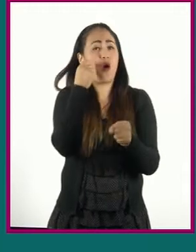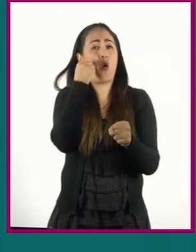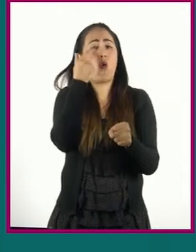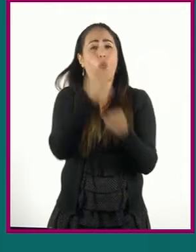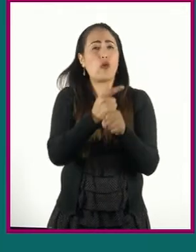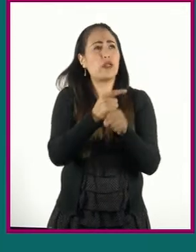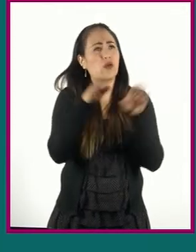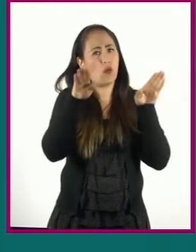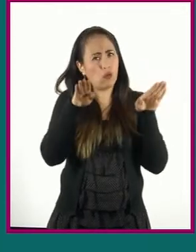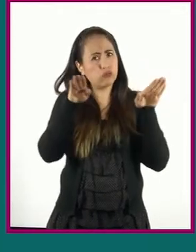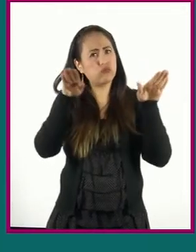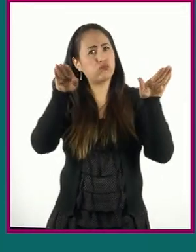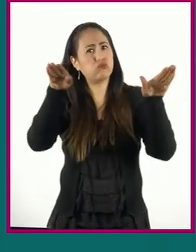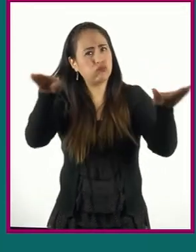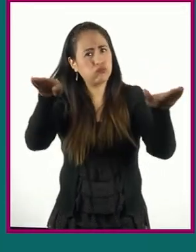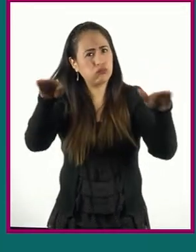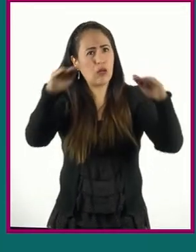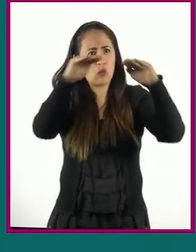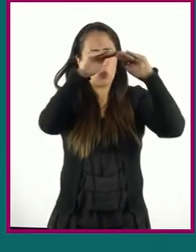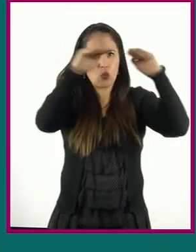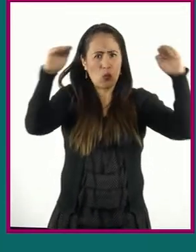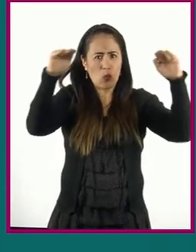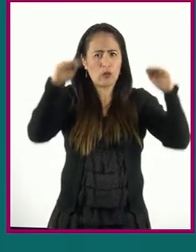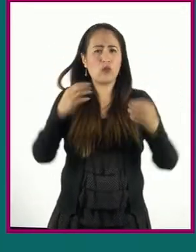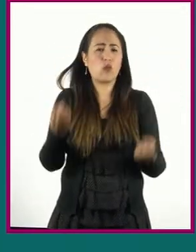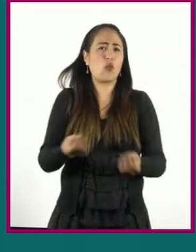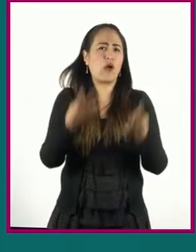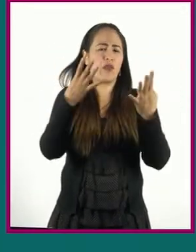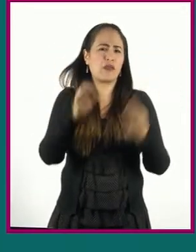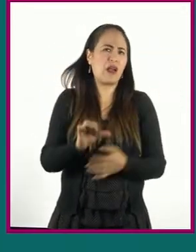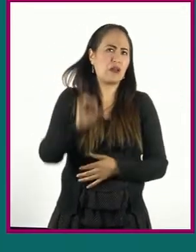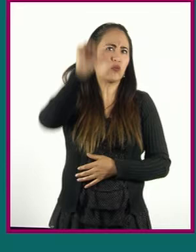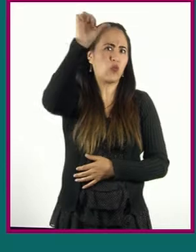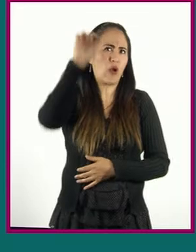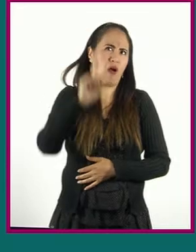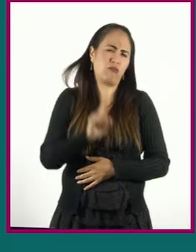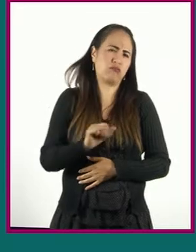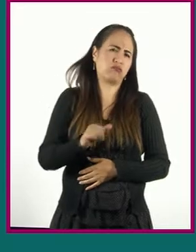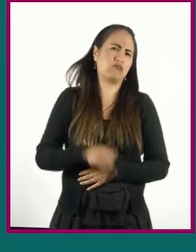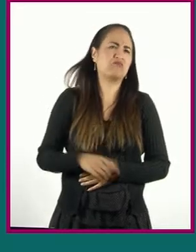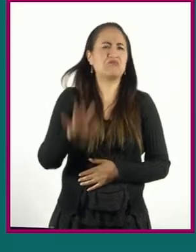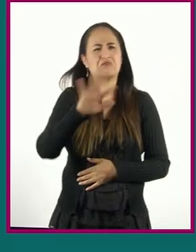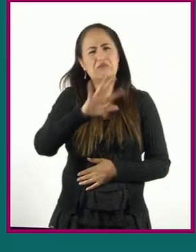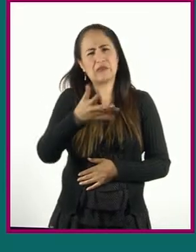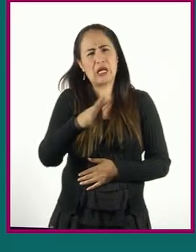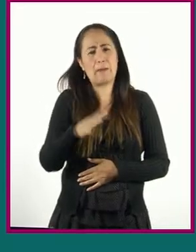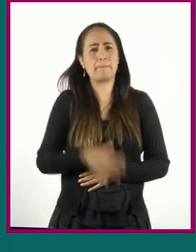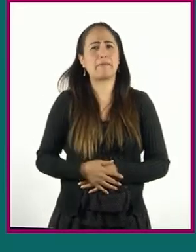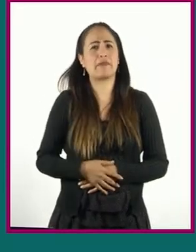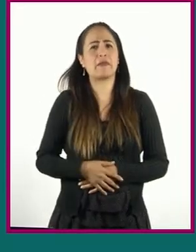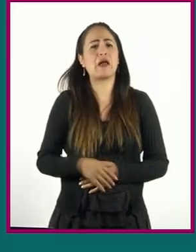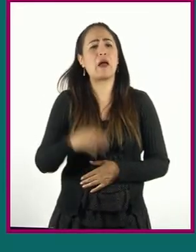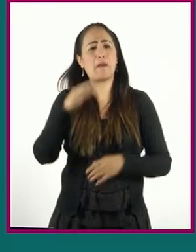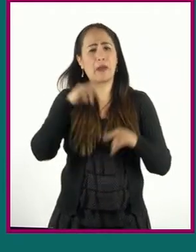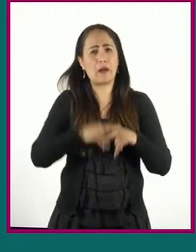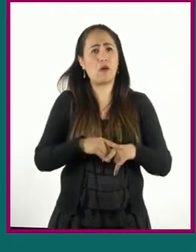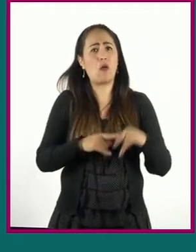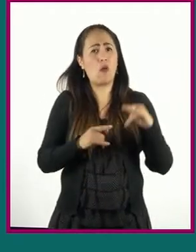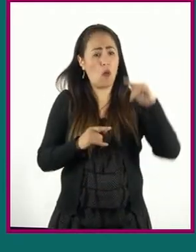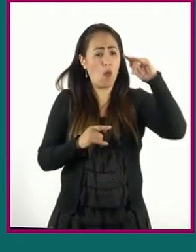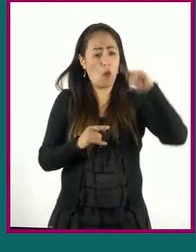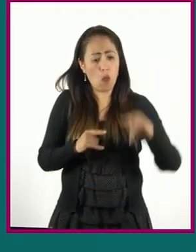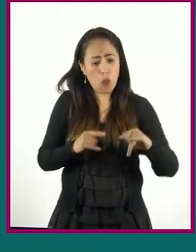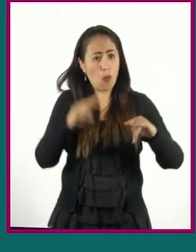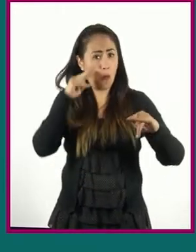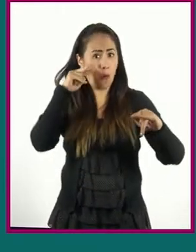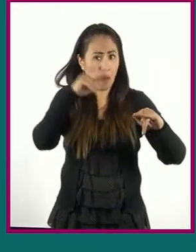visualizar aeronaves que se encontraban a alturas considerables, siendo ciego a los aviones que volaban a baja